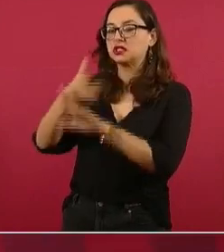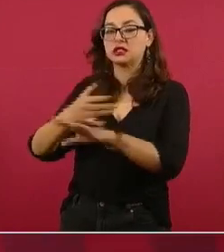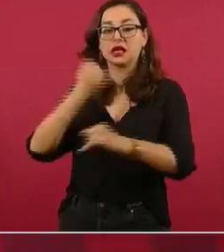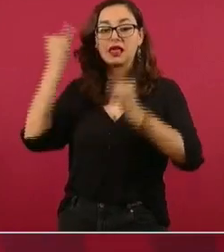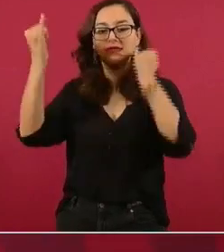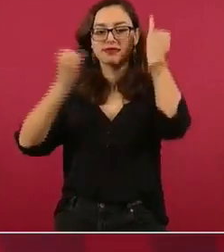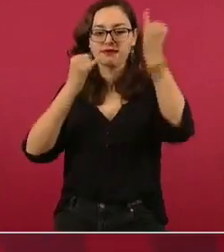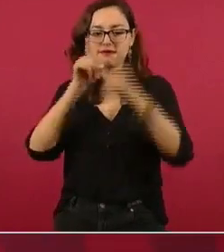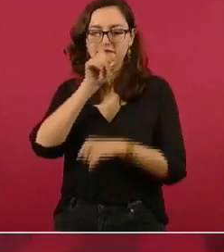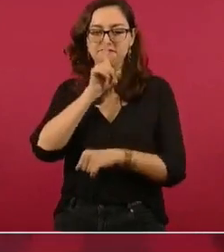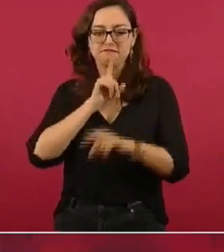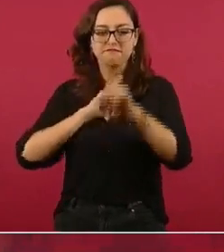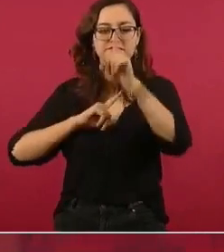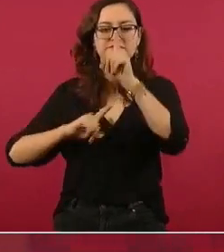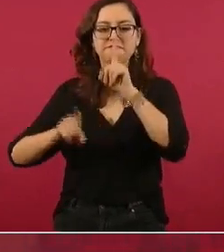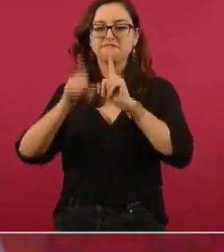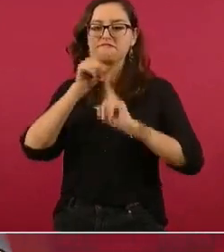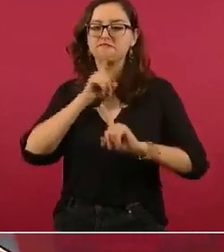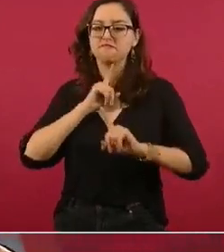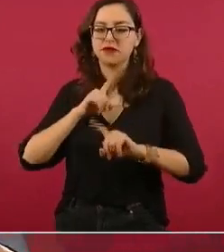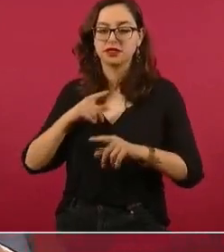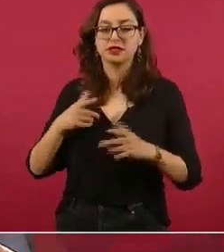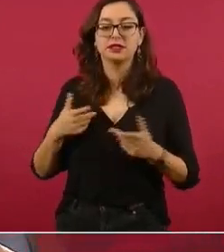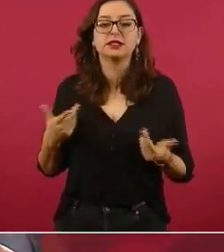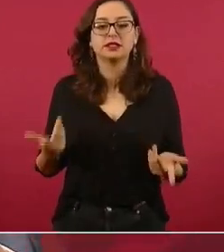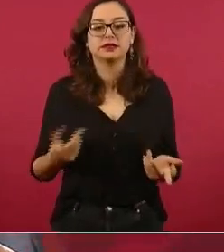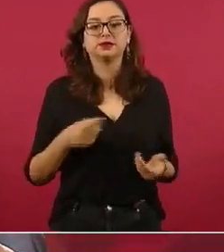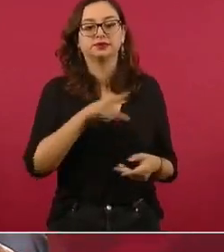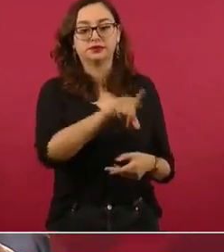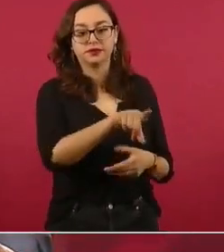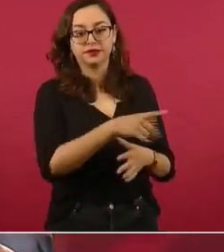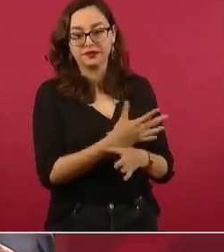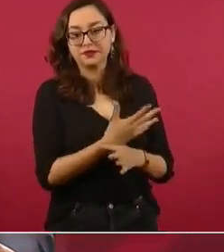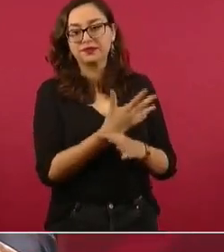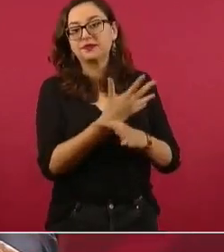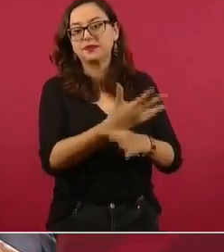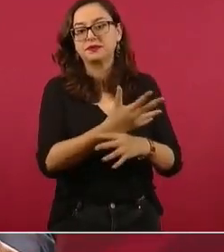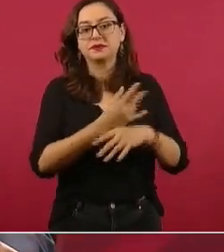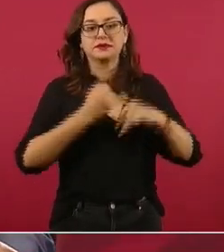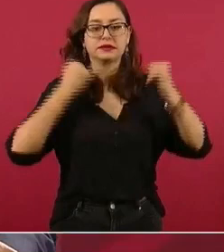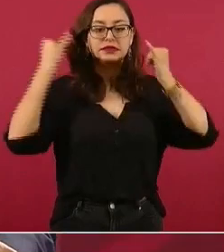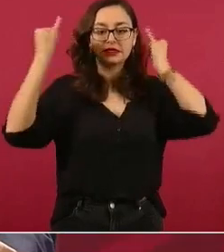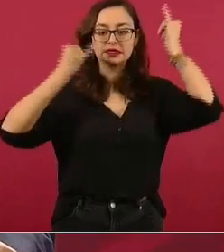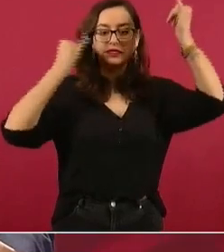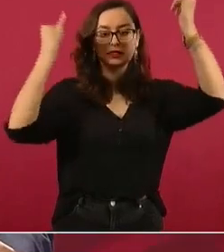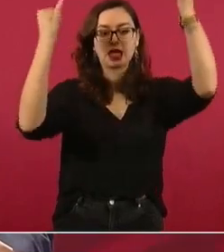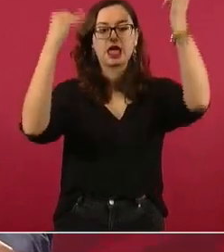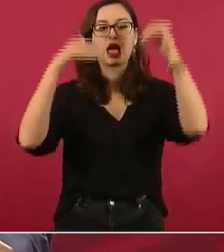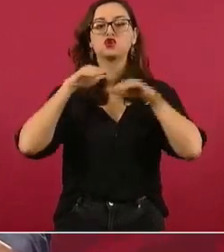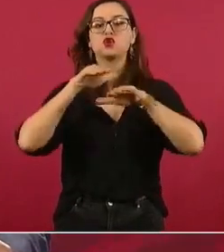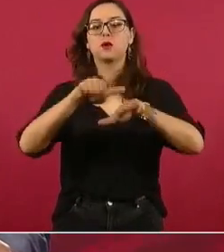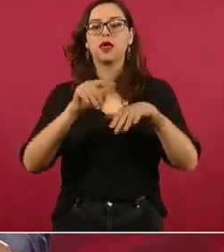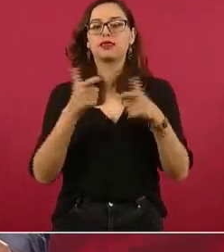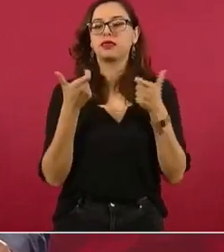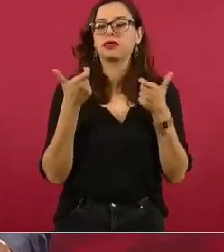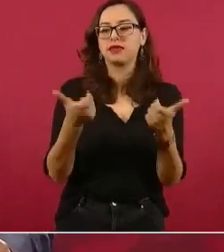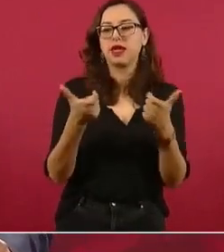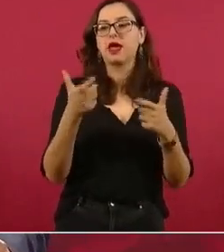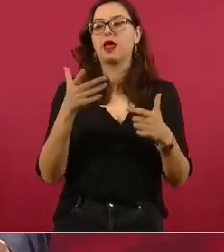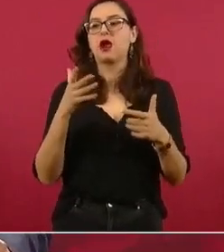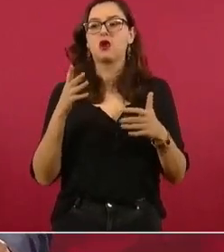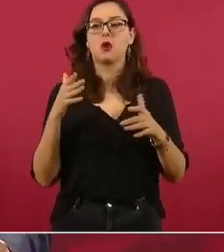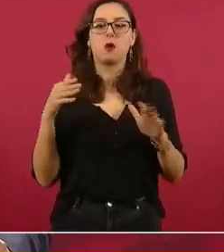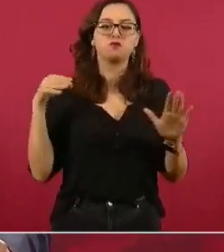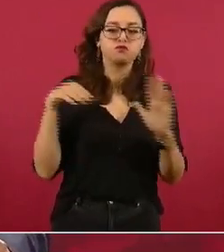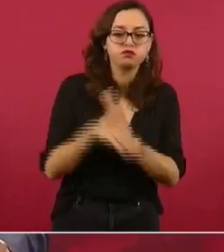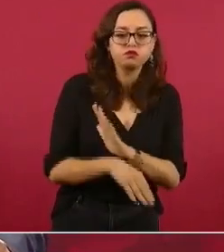a haber fuga de capital y devaluaciones, y que iba